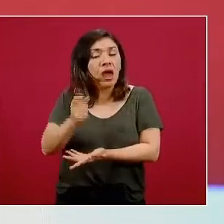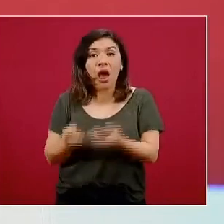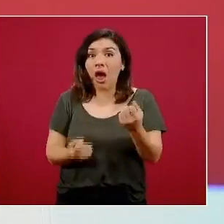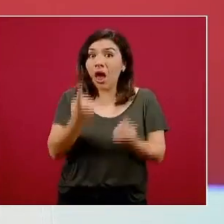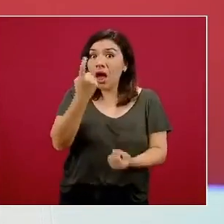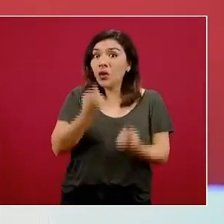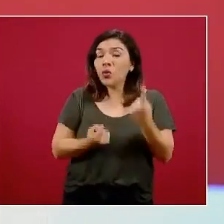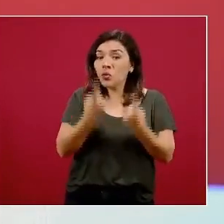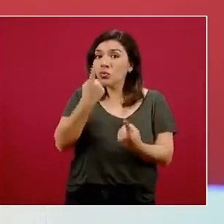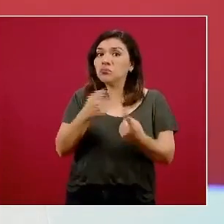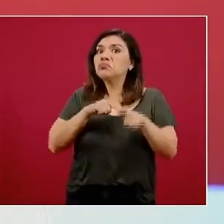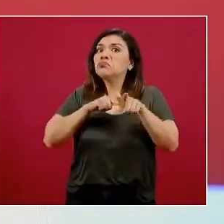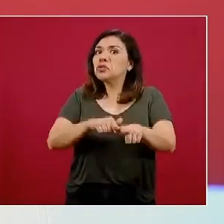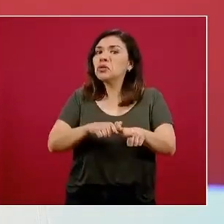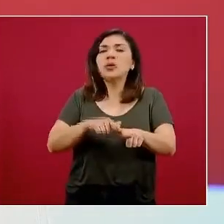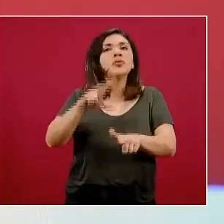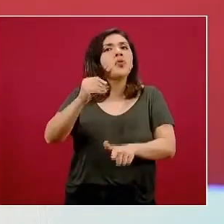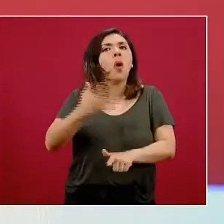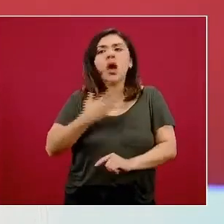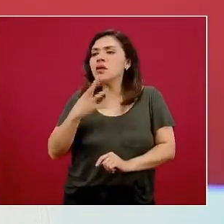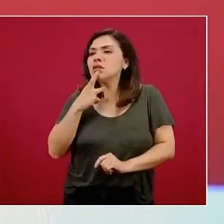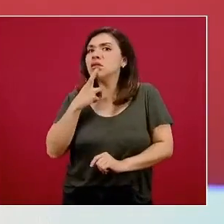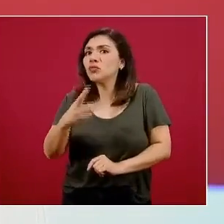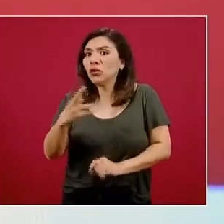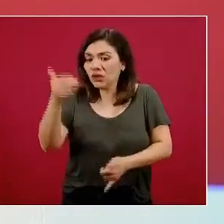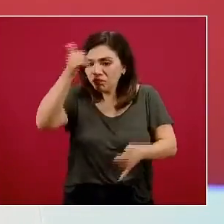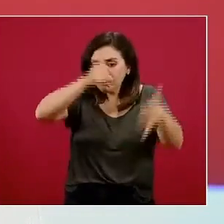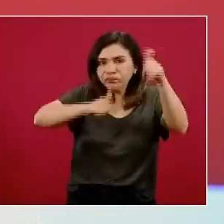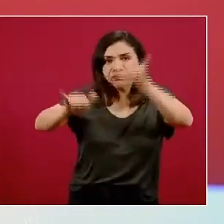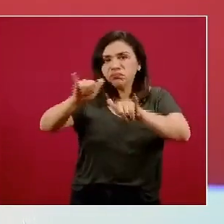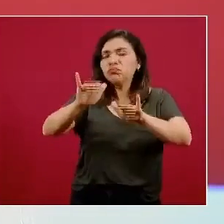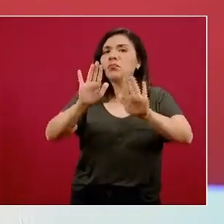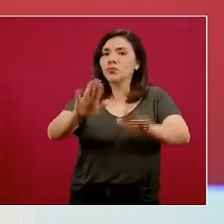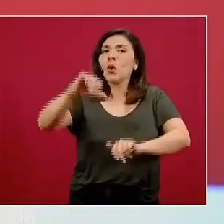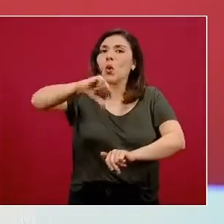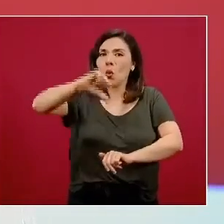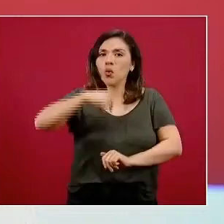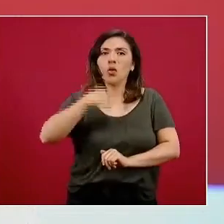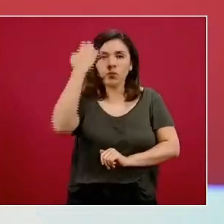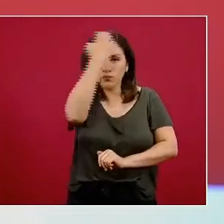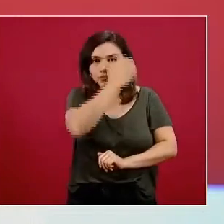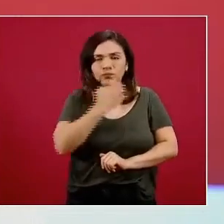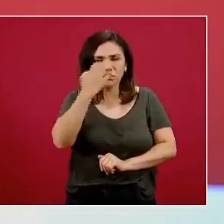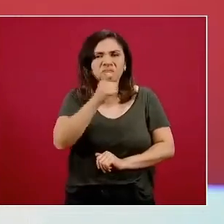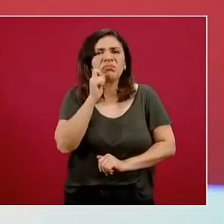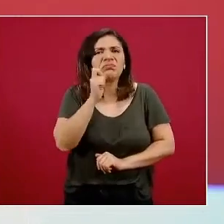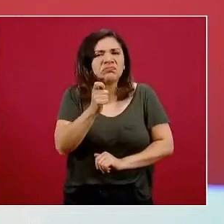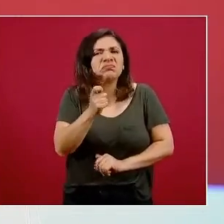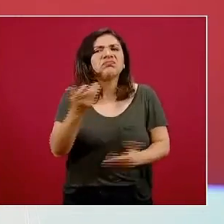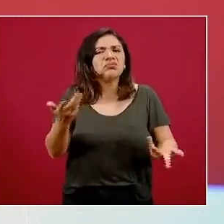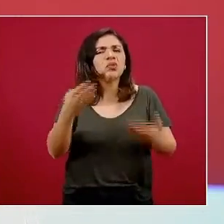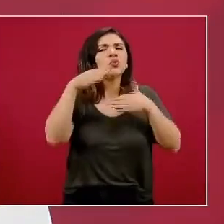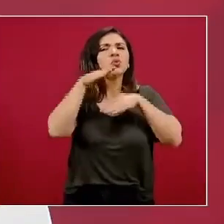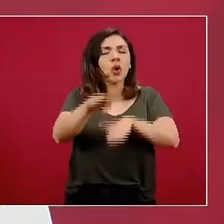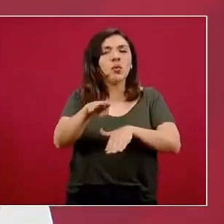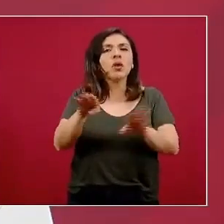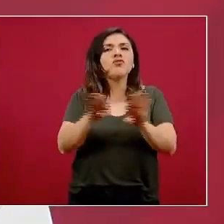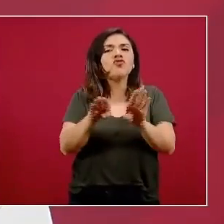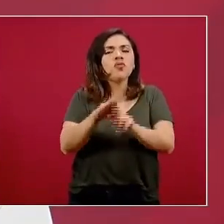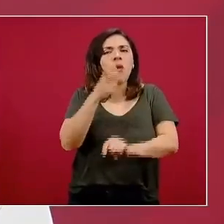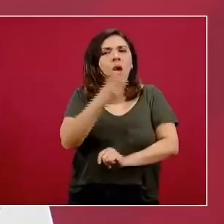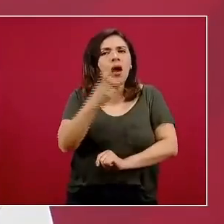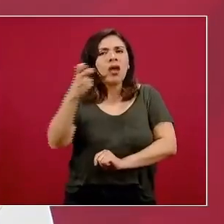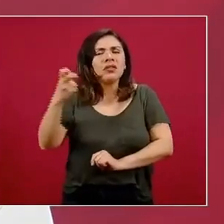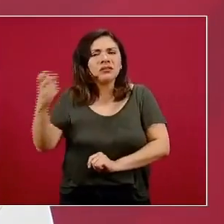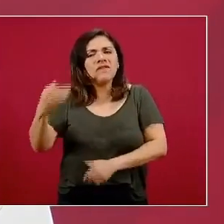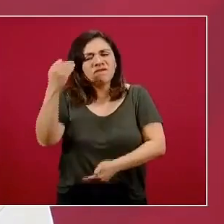algunos permanecen sin diagnóstico. Entonces, hoy les presentamos un análisis que hemos hecho sobre estos casos que